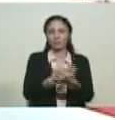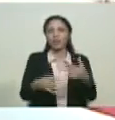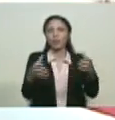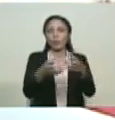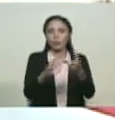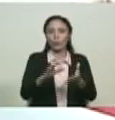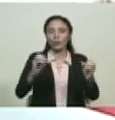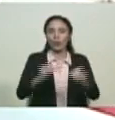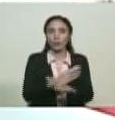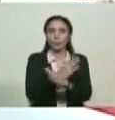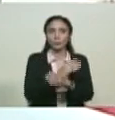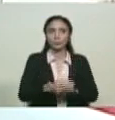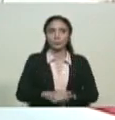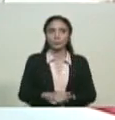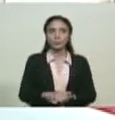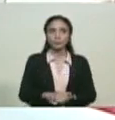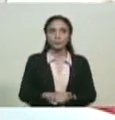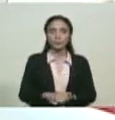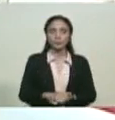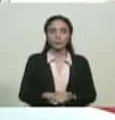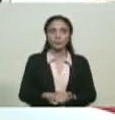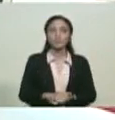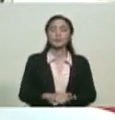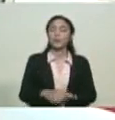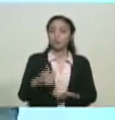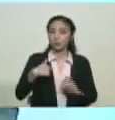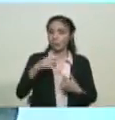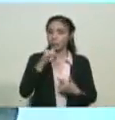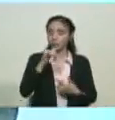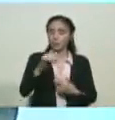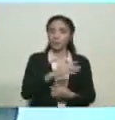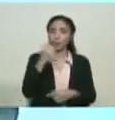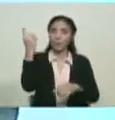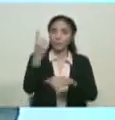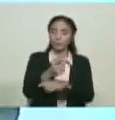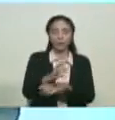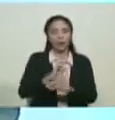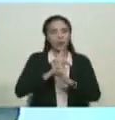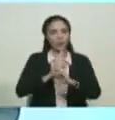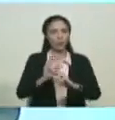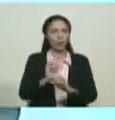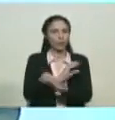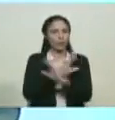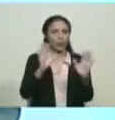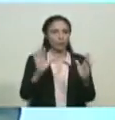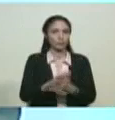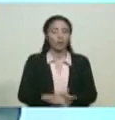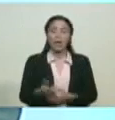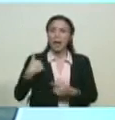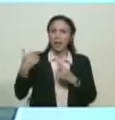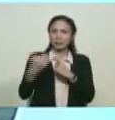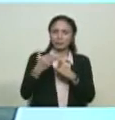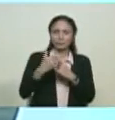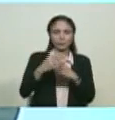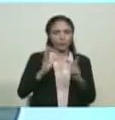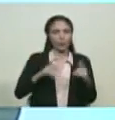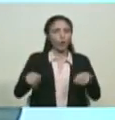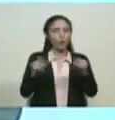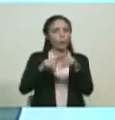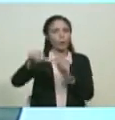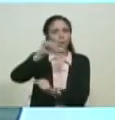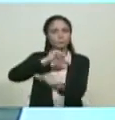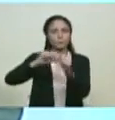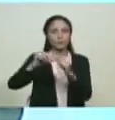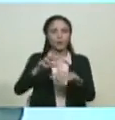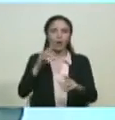orden al vice precio al canciller jorge ríos a que responda todos los agravios uno por uno